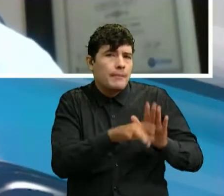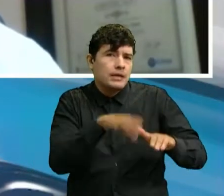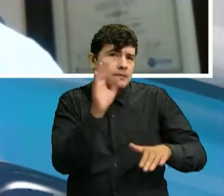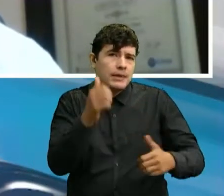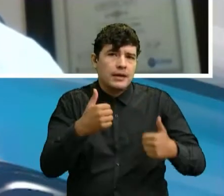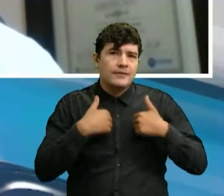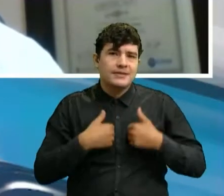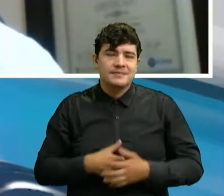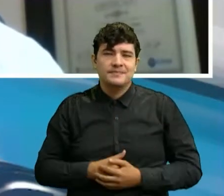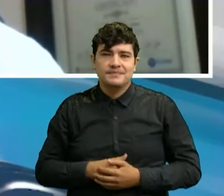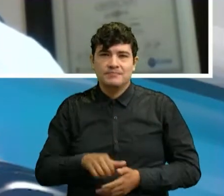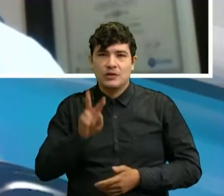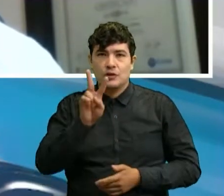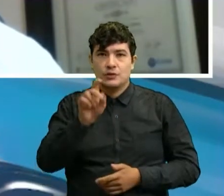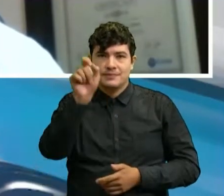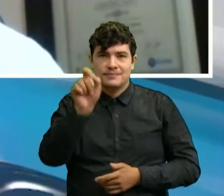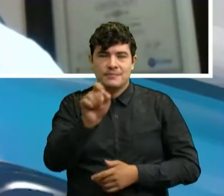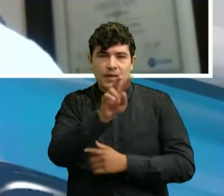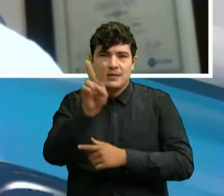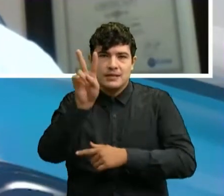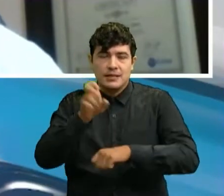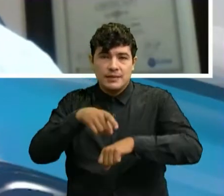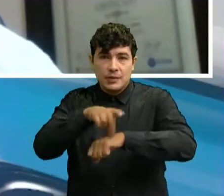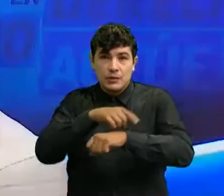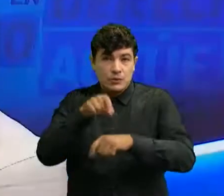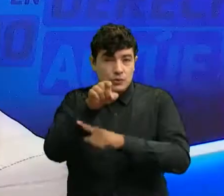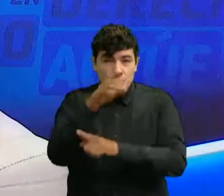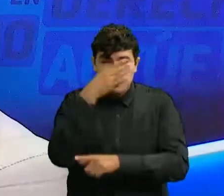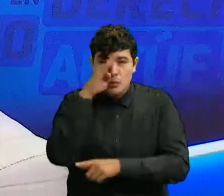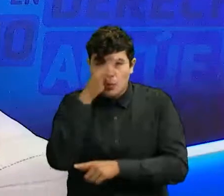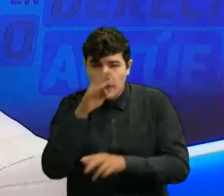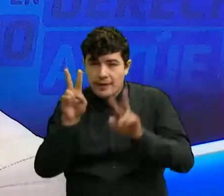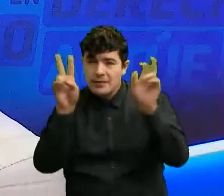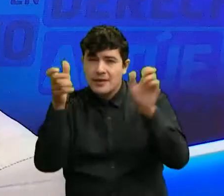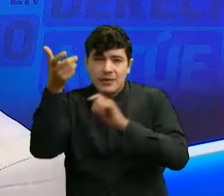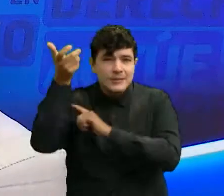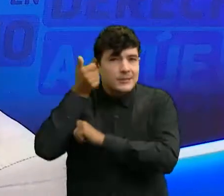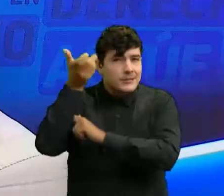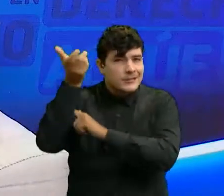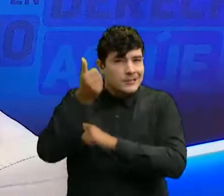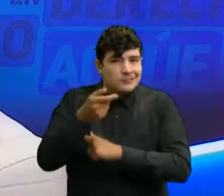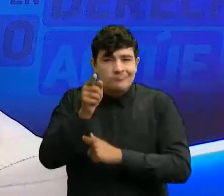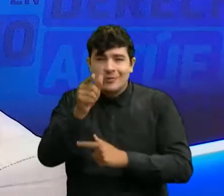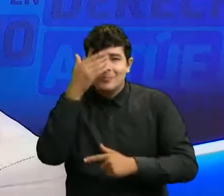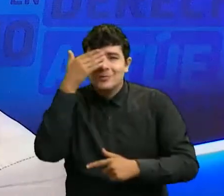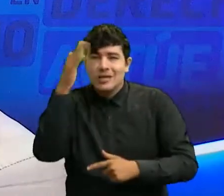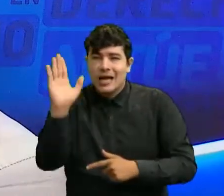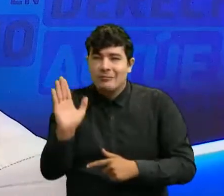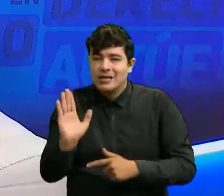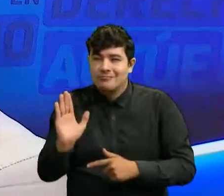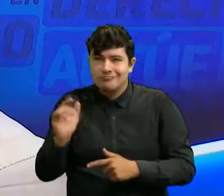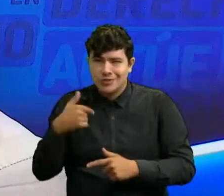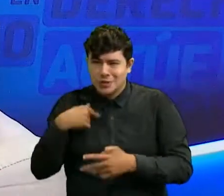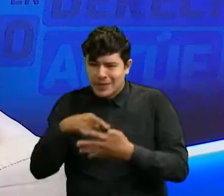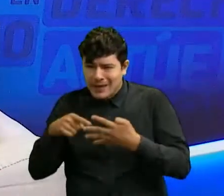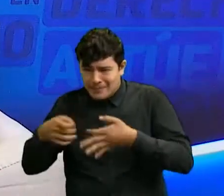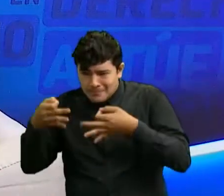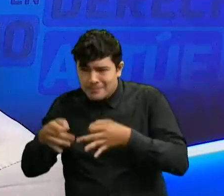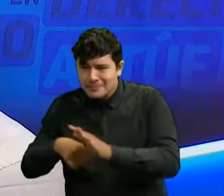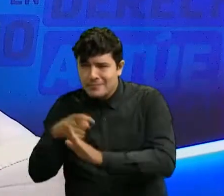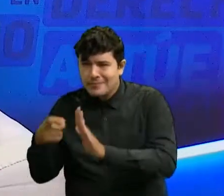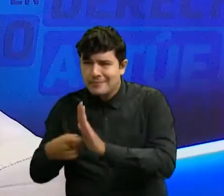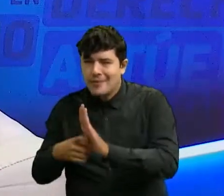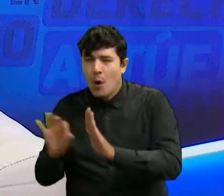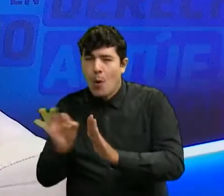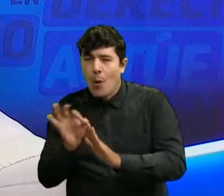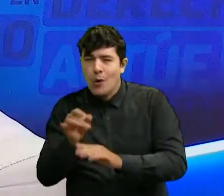beneficiosa. 2:27 p.m. Si usted tiene alguna duda con el tema de pensiones, si no sabe si ya cumplió las semanas o no,